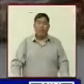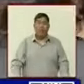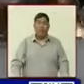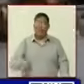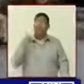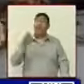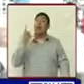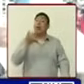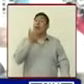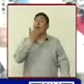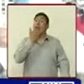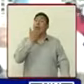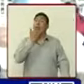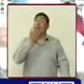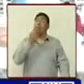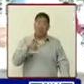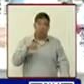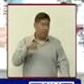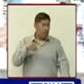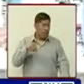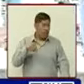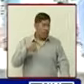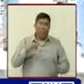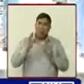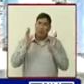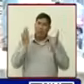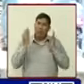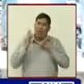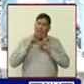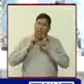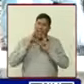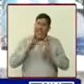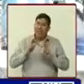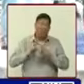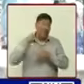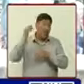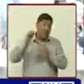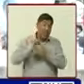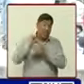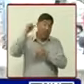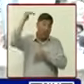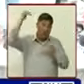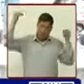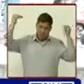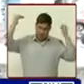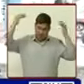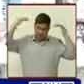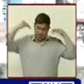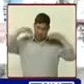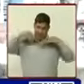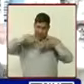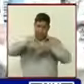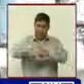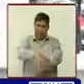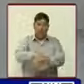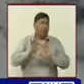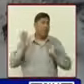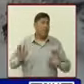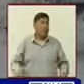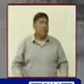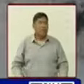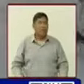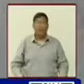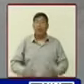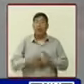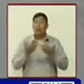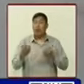Siempre pasa esto, porque esto se hace como río, como viene desde arriba, se hace como río y aquello está tapado también, aquí el canal Peops. Y